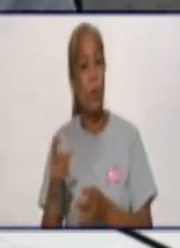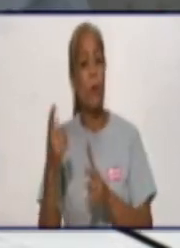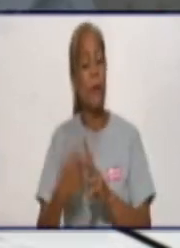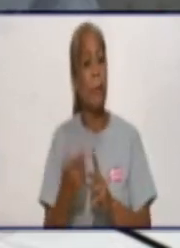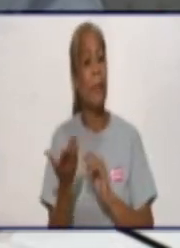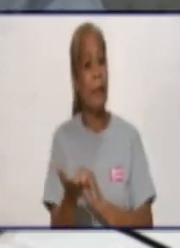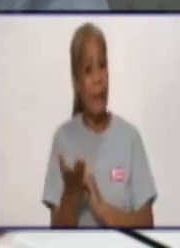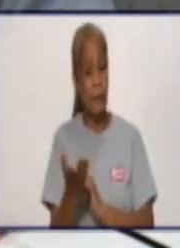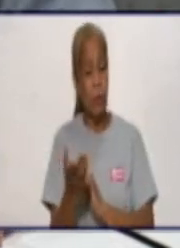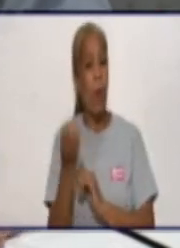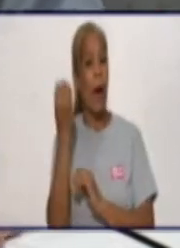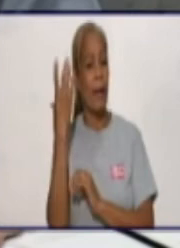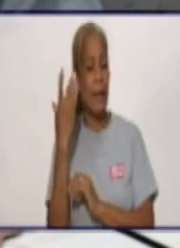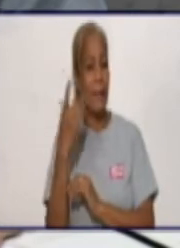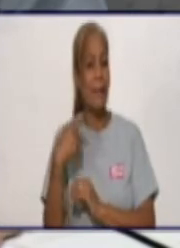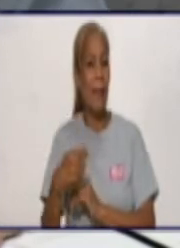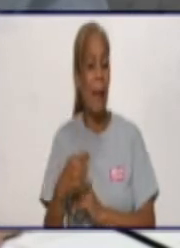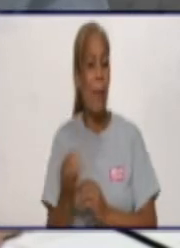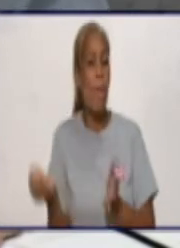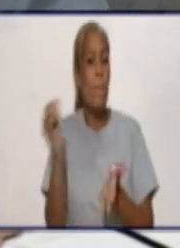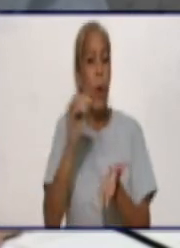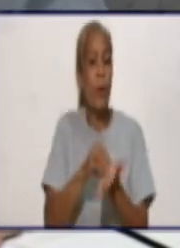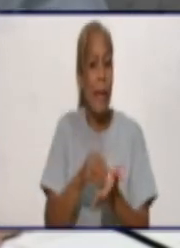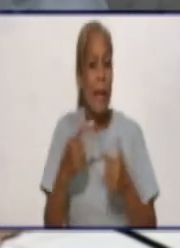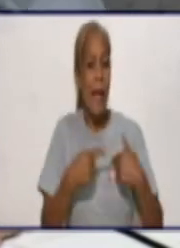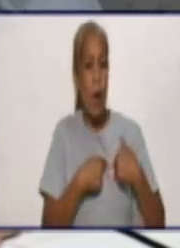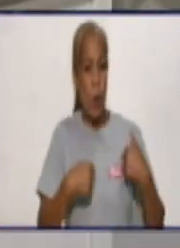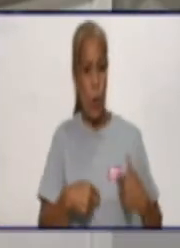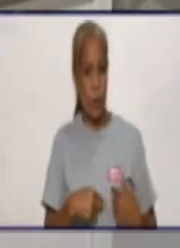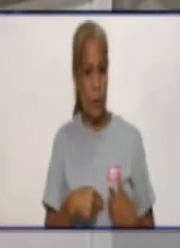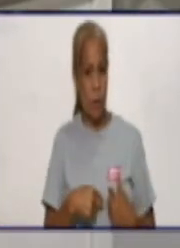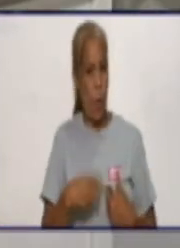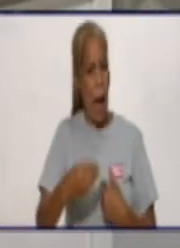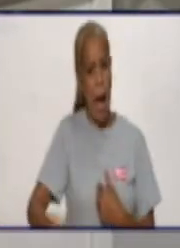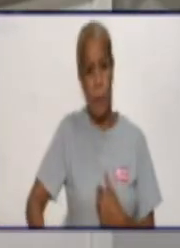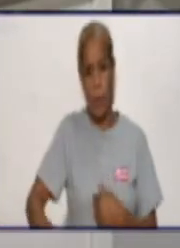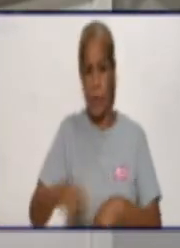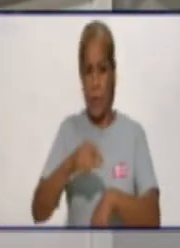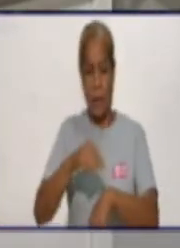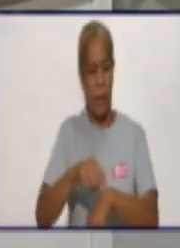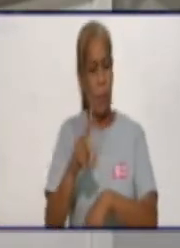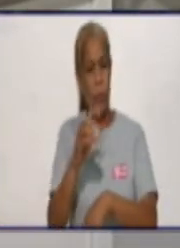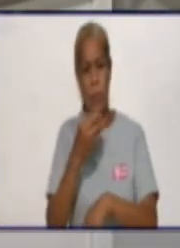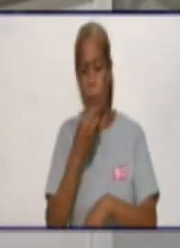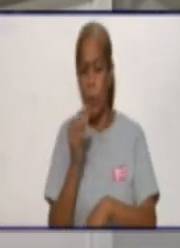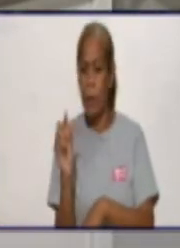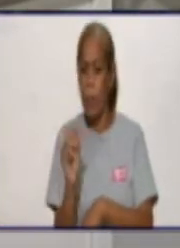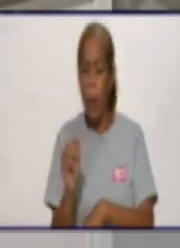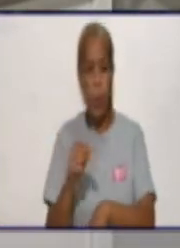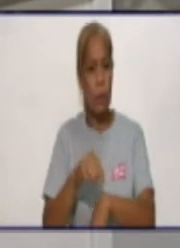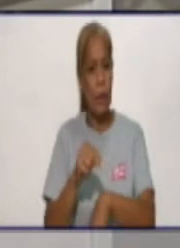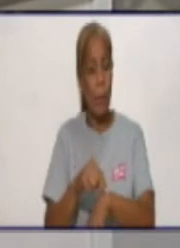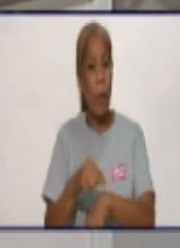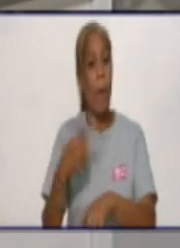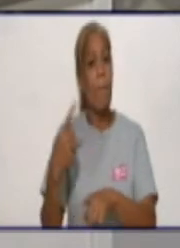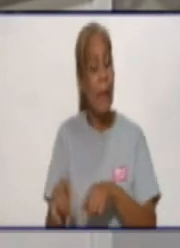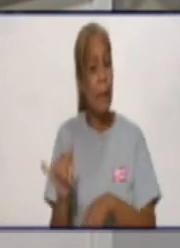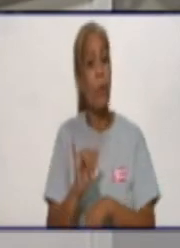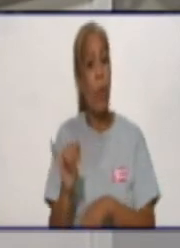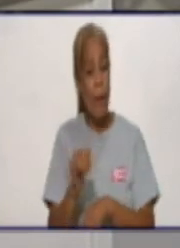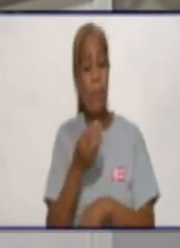salgamos poner el corazón y aprovechemos el tiempo no importa que sea corto yo creo que puede ser el tiempo corto pero podemos hacer